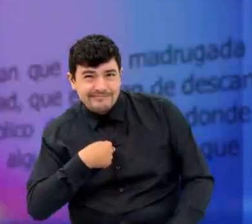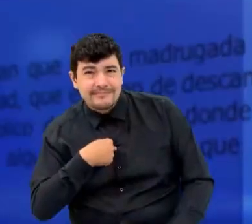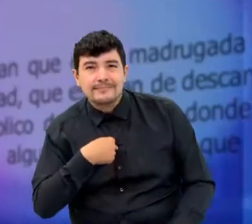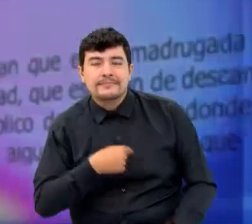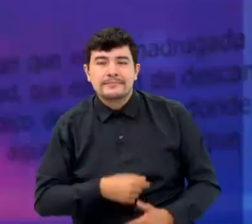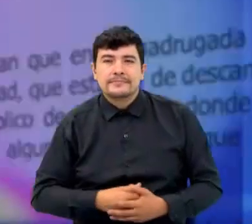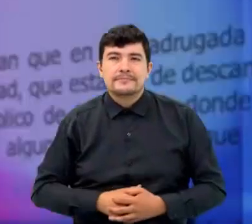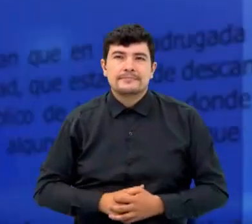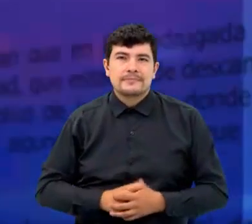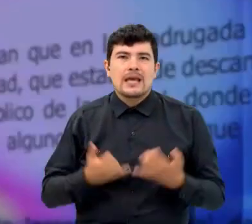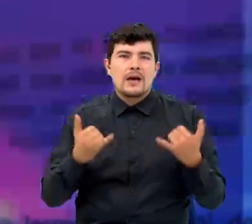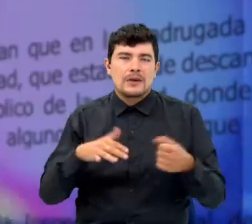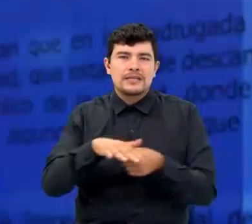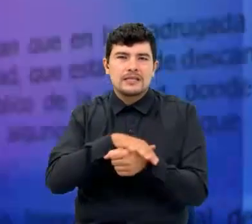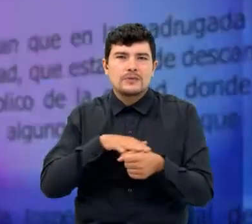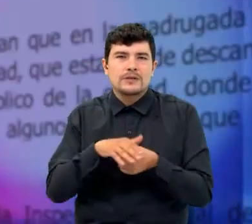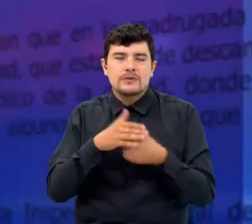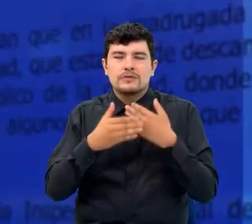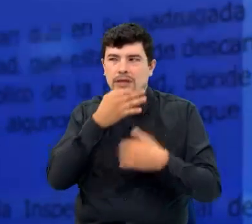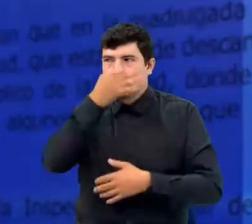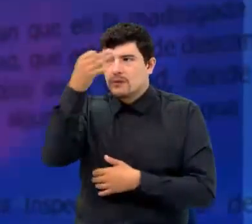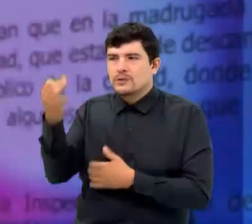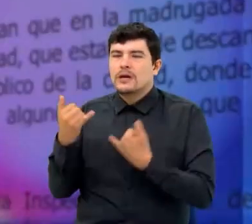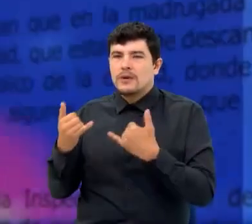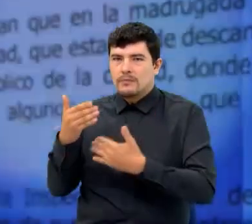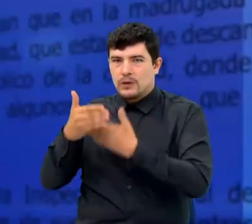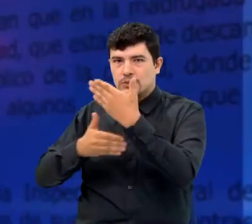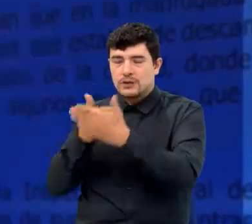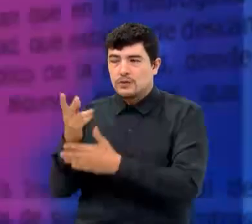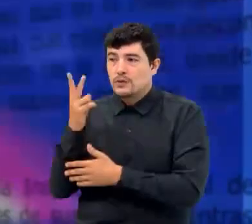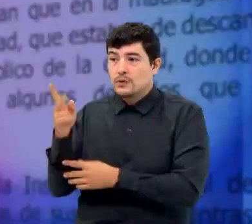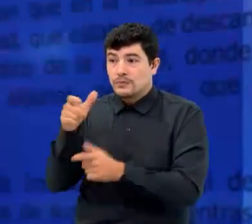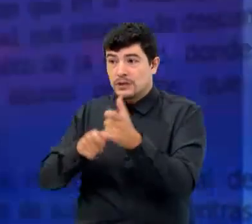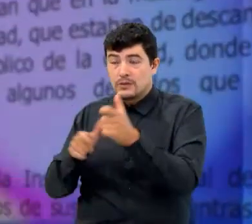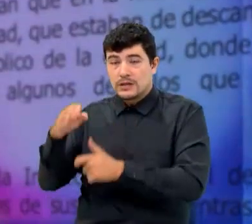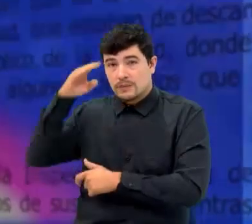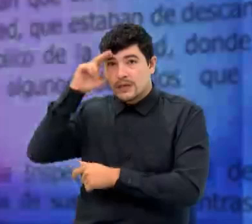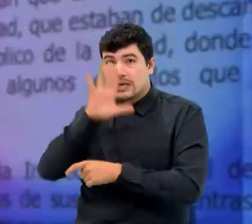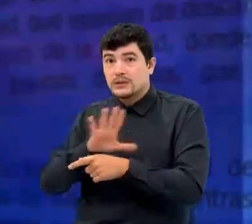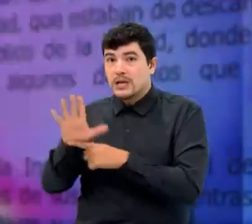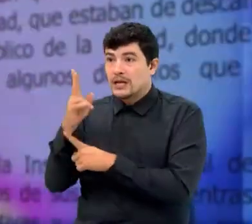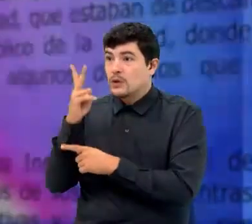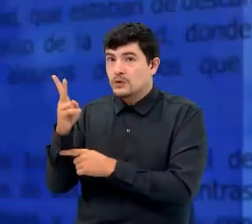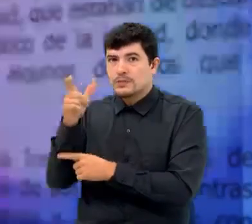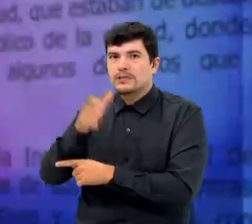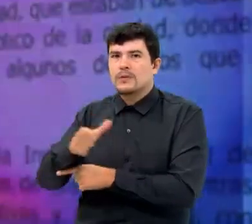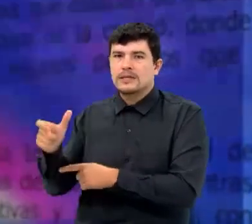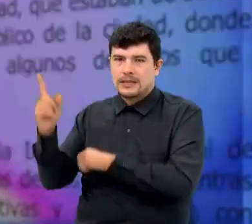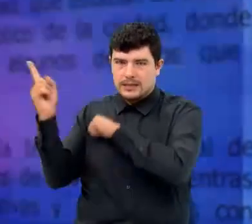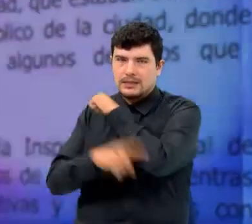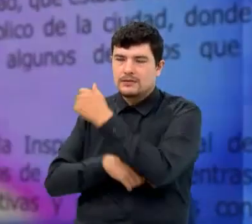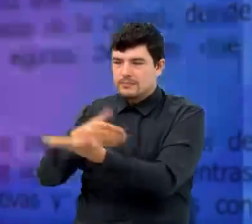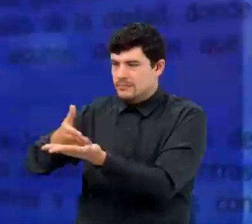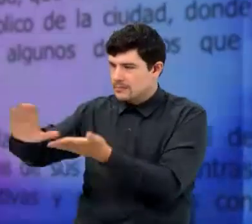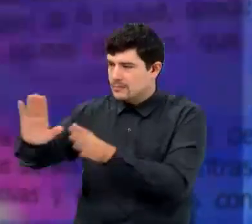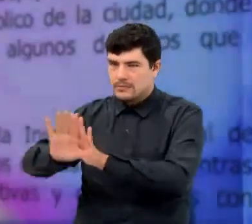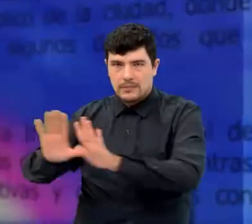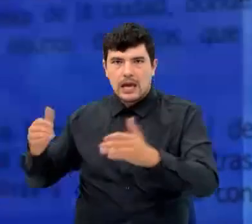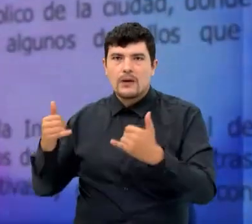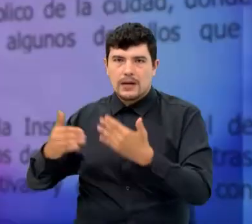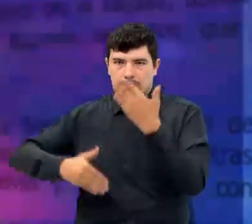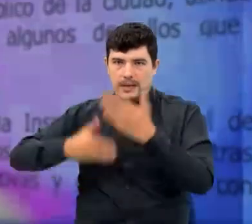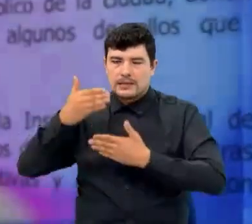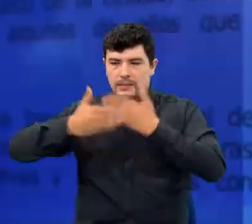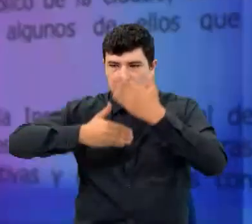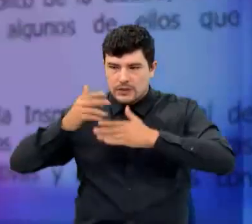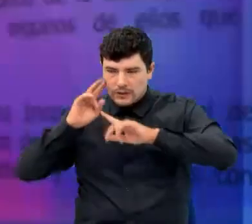de la institución. Asimismo, dos funcionarios fueron apartados de sus cargos mientras se adelantan las correspondientes actuaciones administrativas